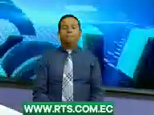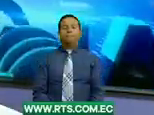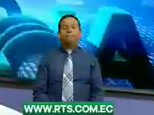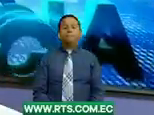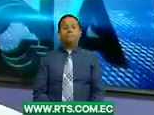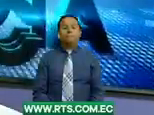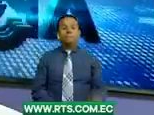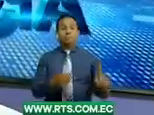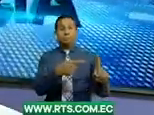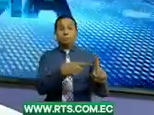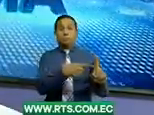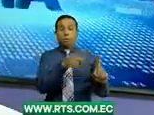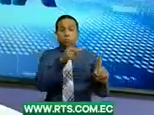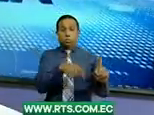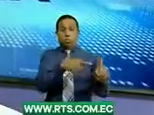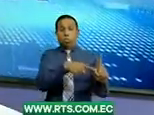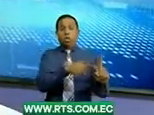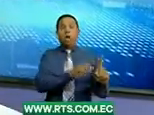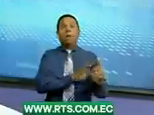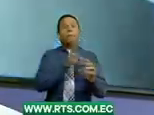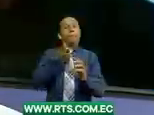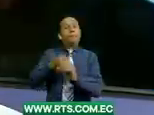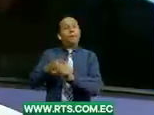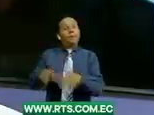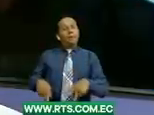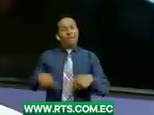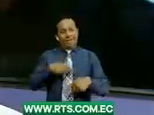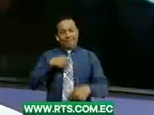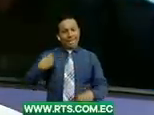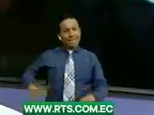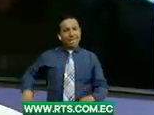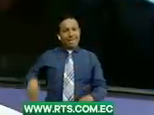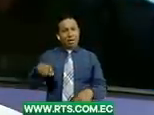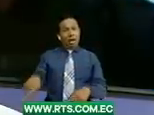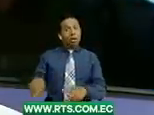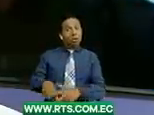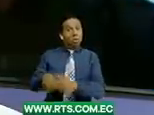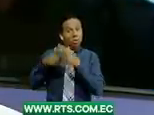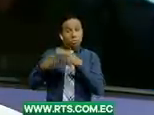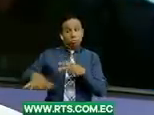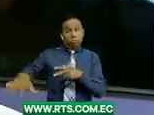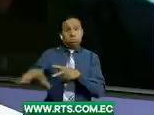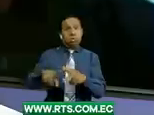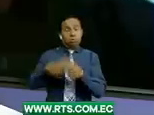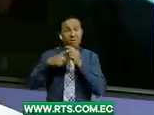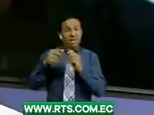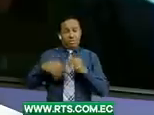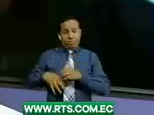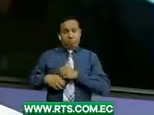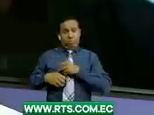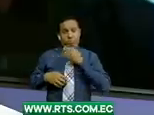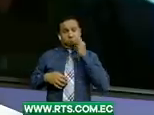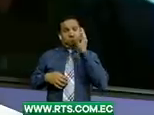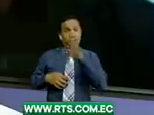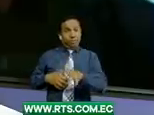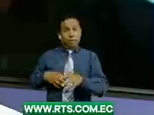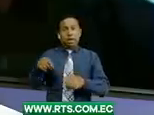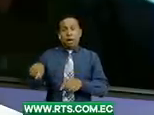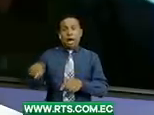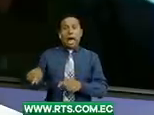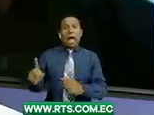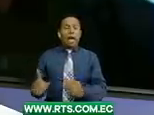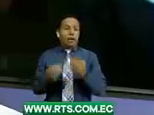Un estudiante ecuatoriano residente en Wuhan, ciudad donde se originó el coronavirus, habló con un equipo de